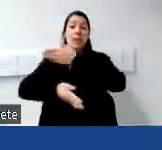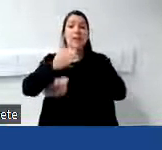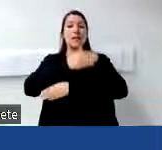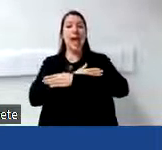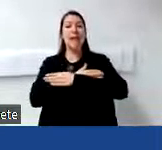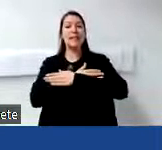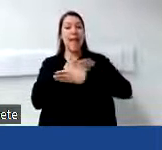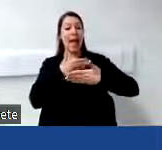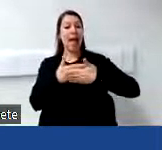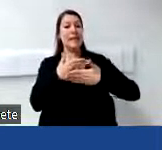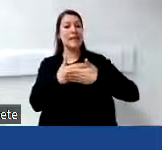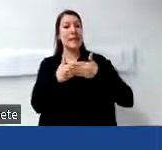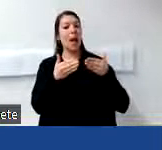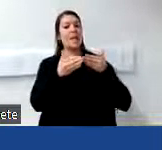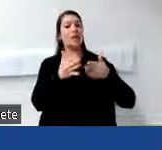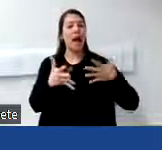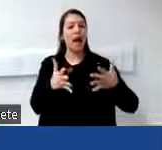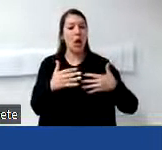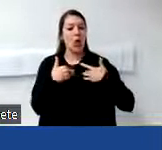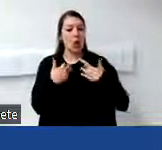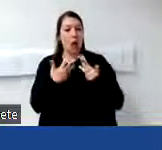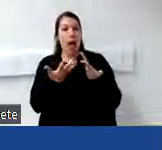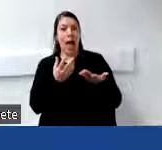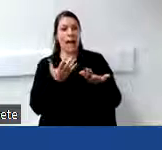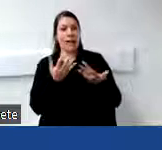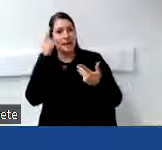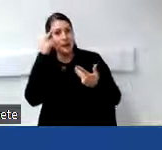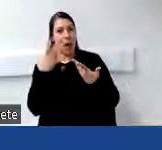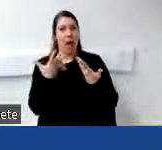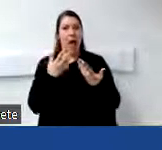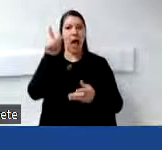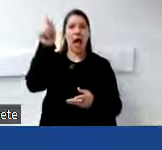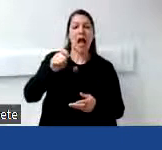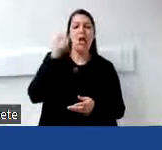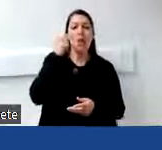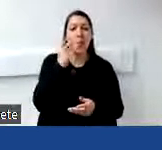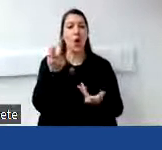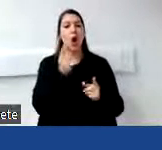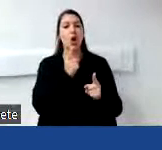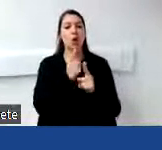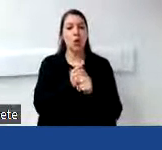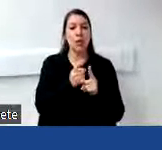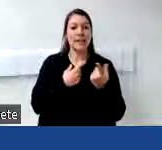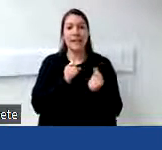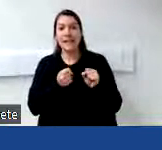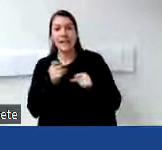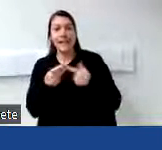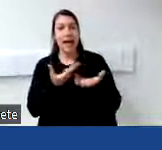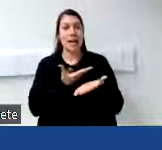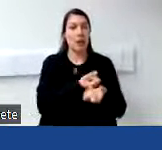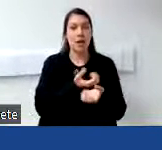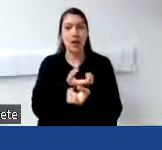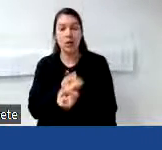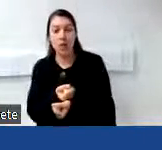y nosotros ya asumimos que viene a una consulta o que viene a sacar un número, o lo que sea, y ya empezamos como a tratar de ayudar para...